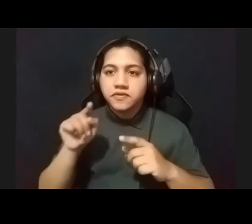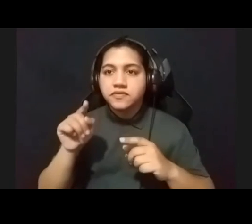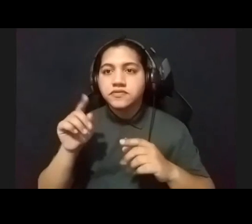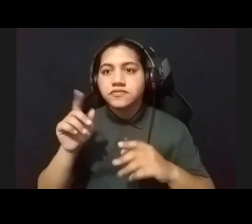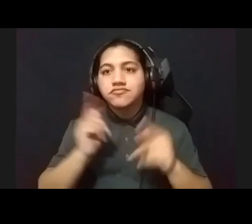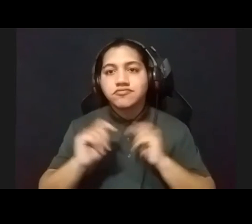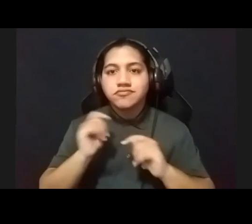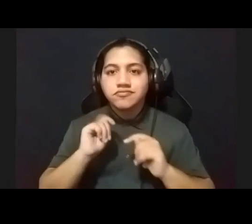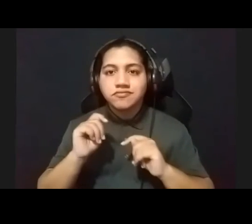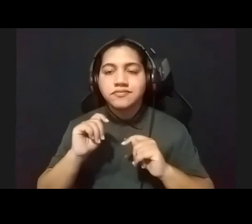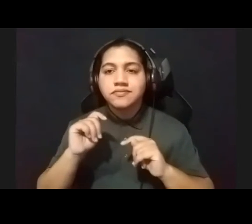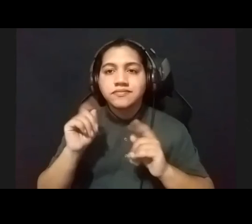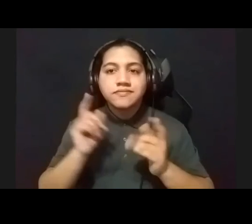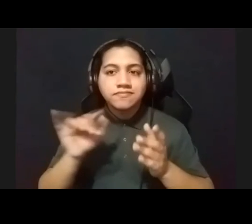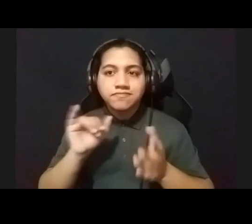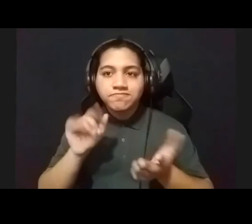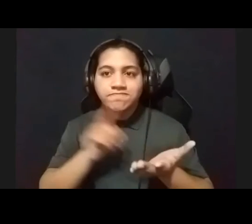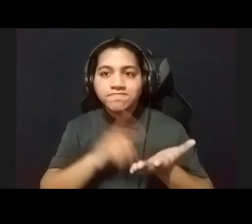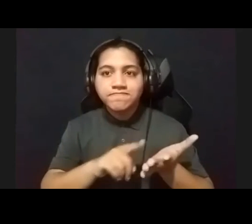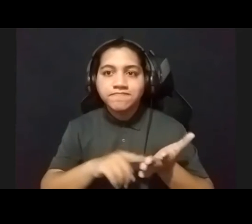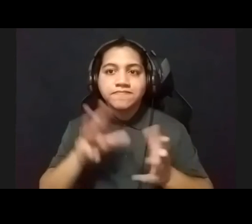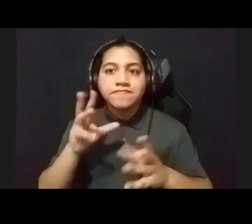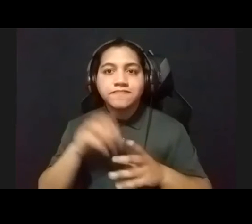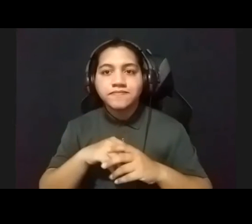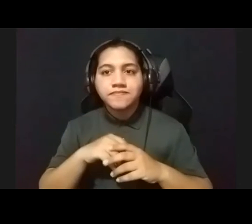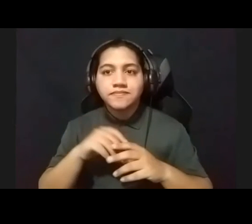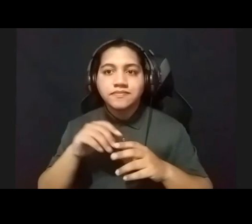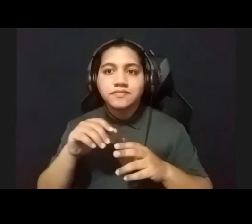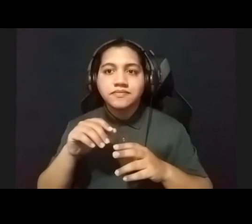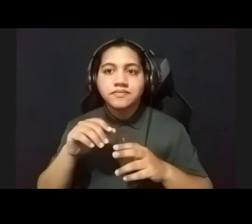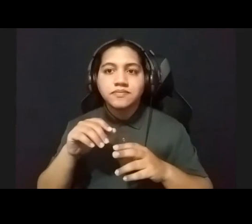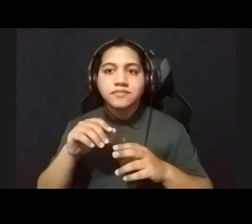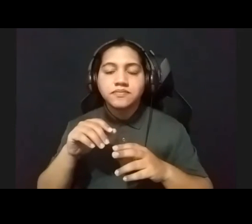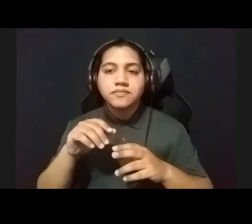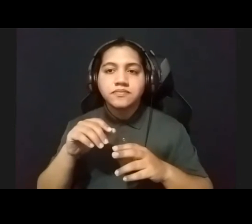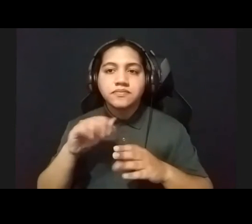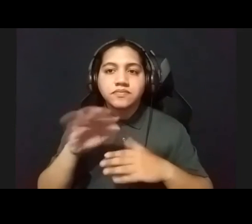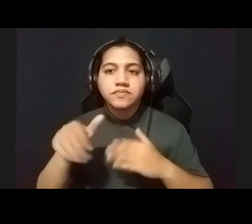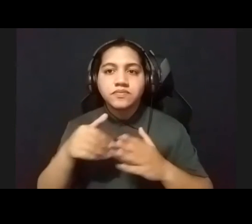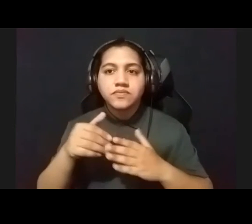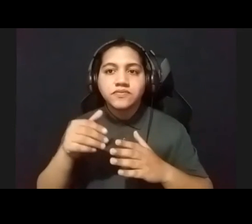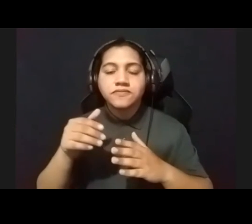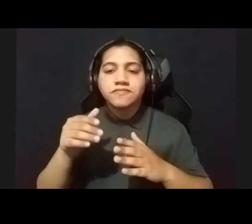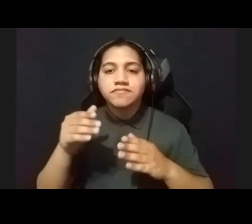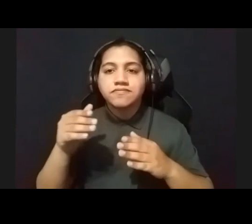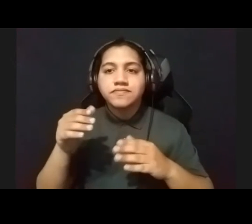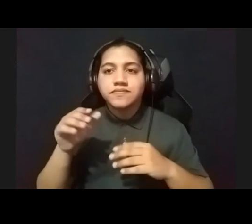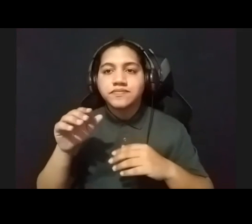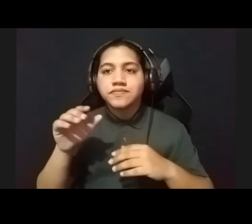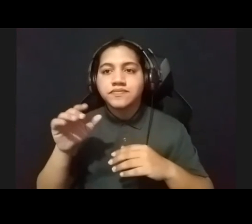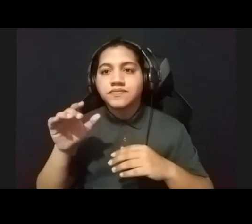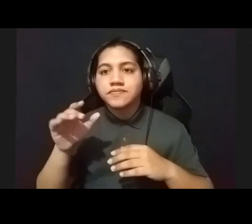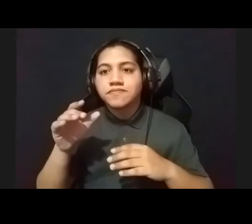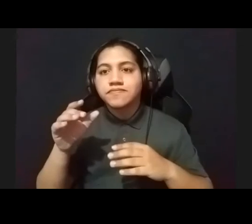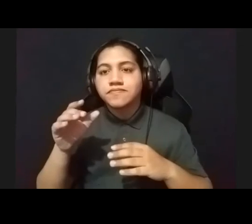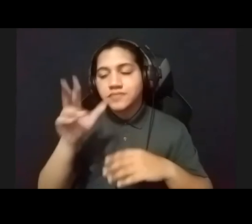que se debe estudiar también, que forma parte de lo que ha sido toda esta trayectoria de la cucarachita Martina en